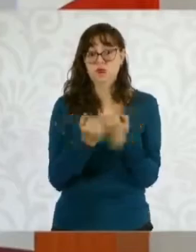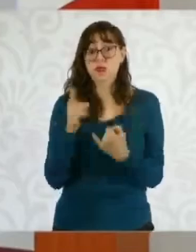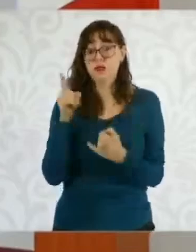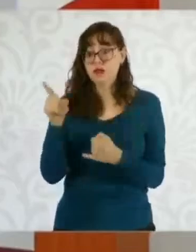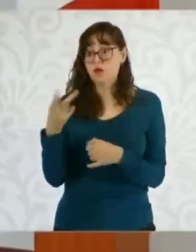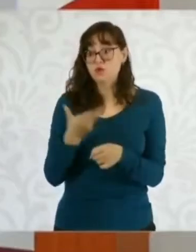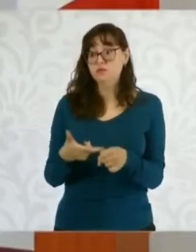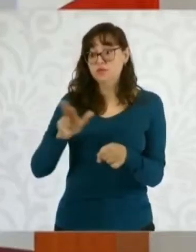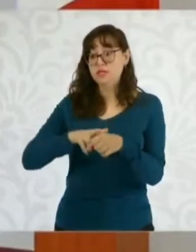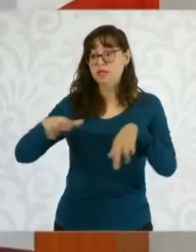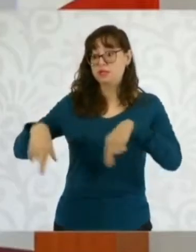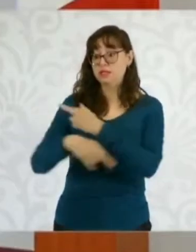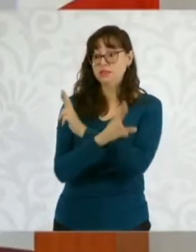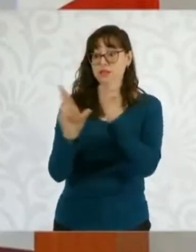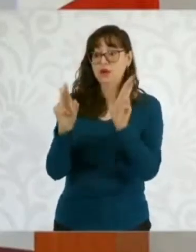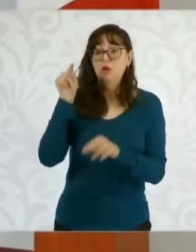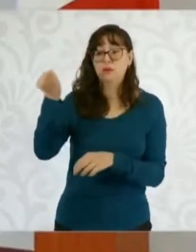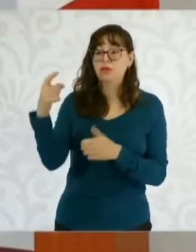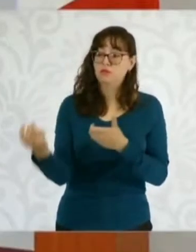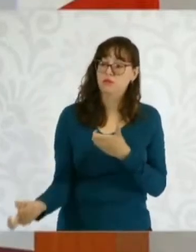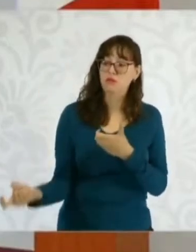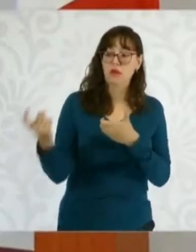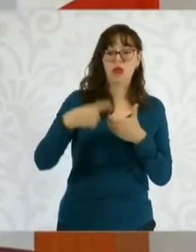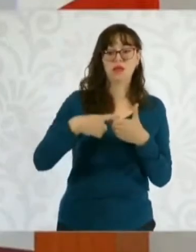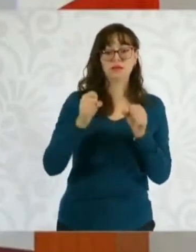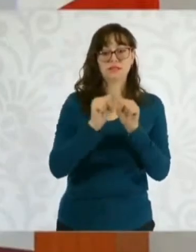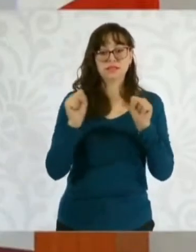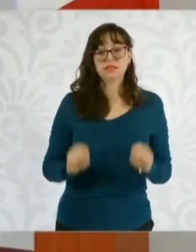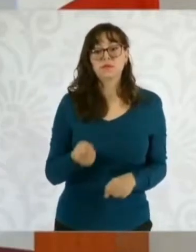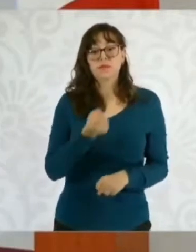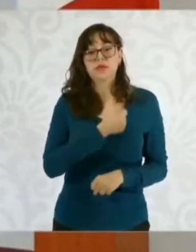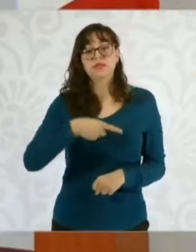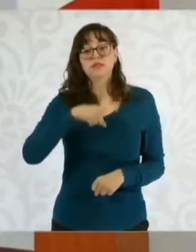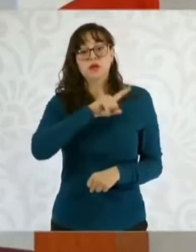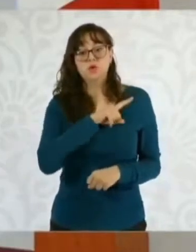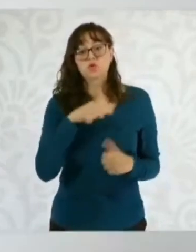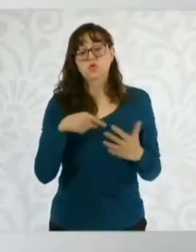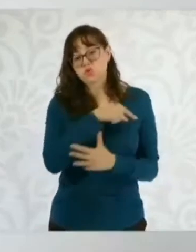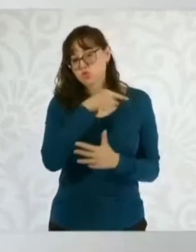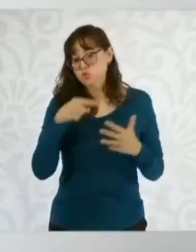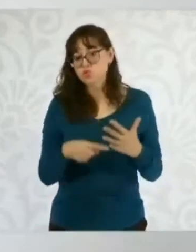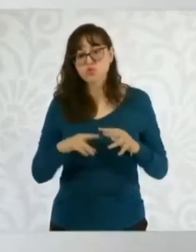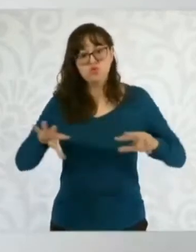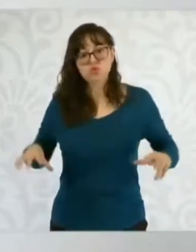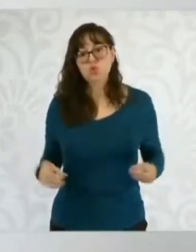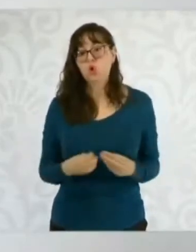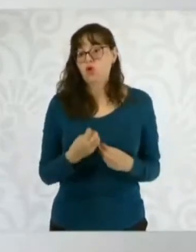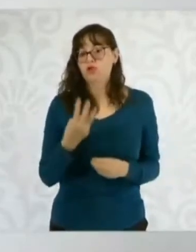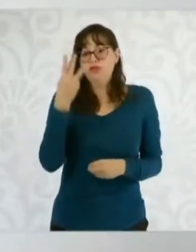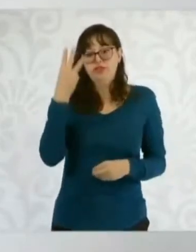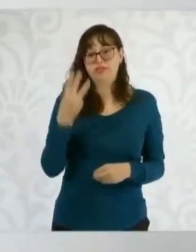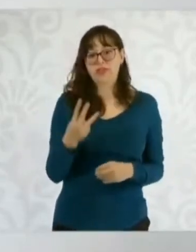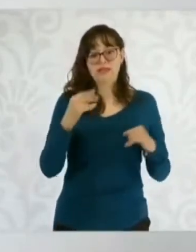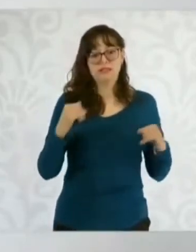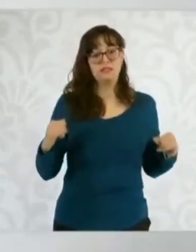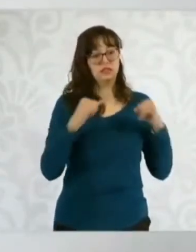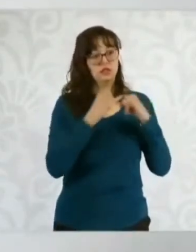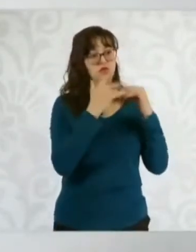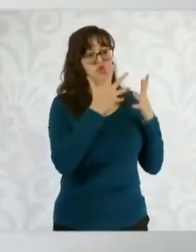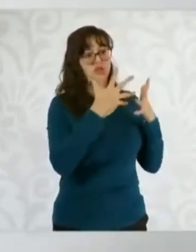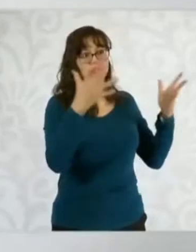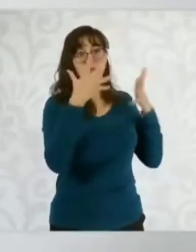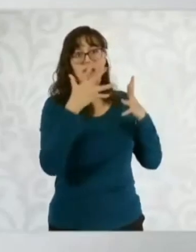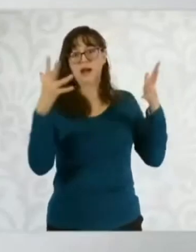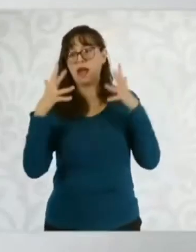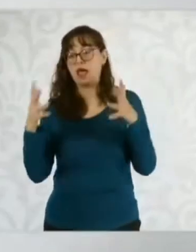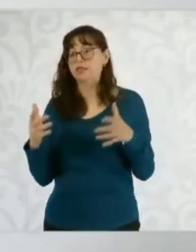Sistema Nacional de Salud Pública e integrar todo el sector, es decir, a las tres instituciones grandes, así como las más